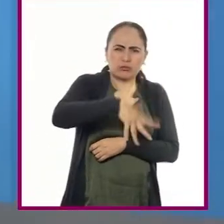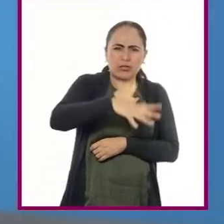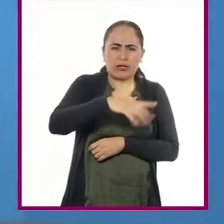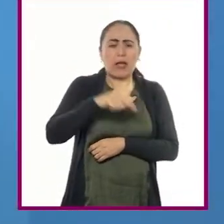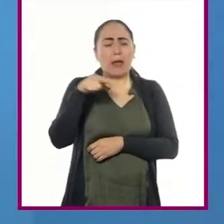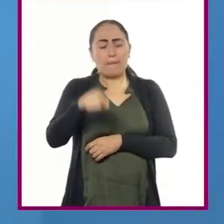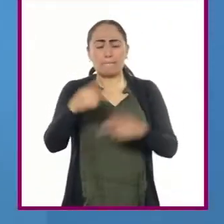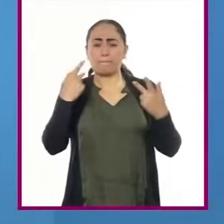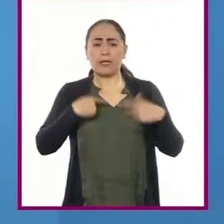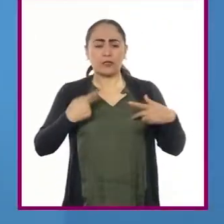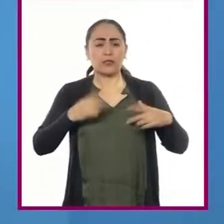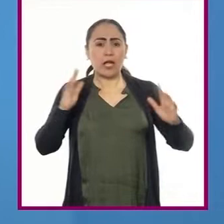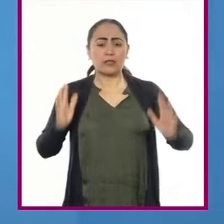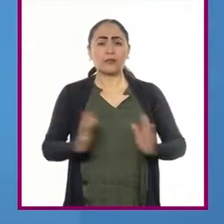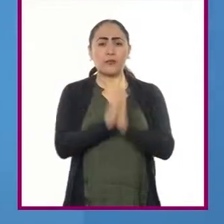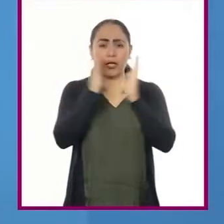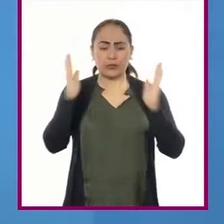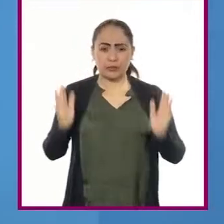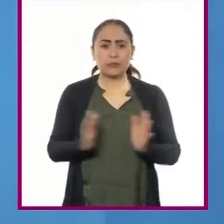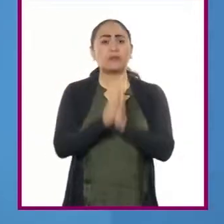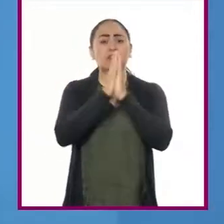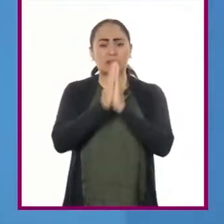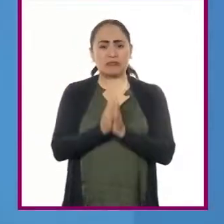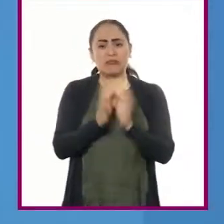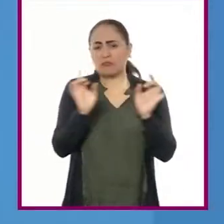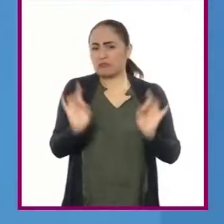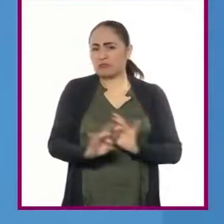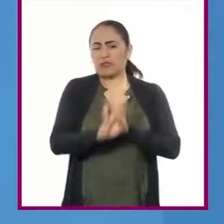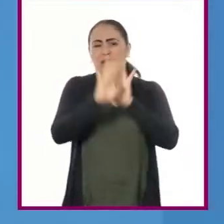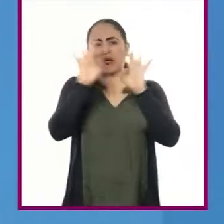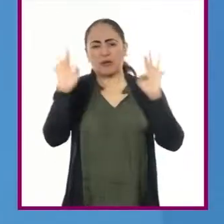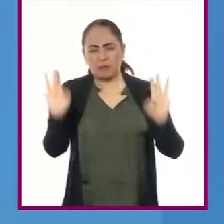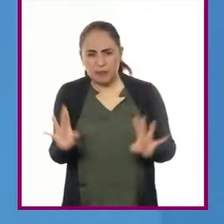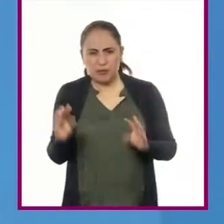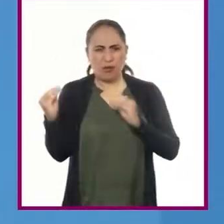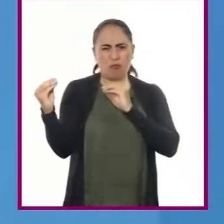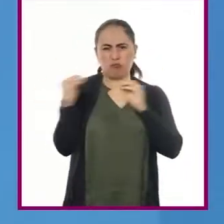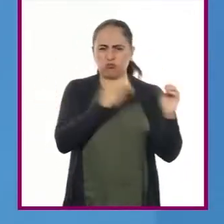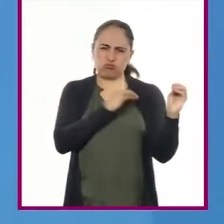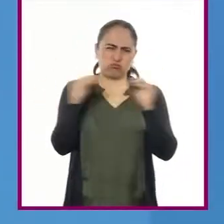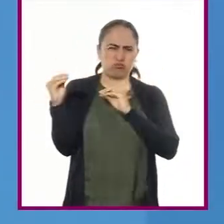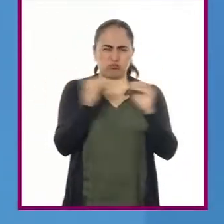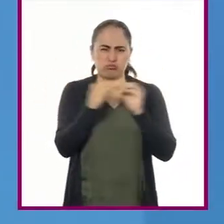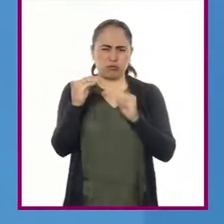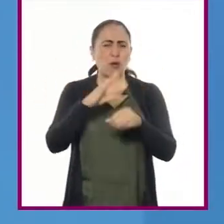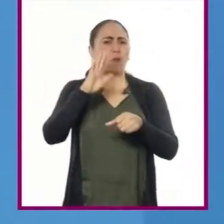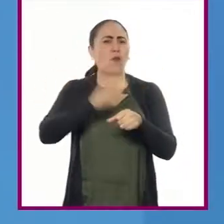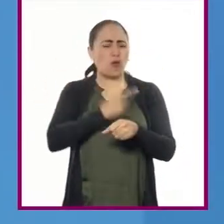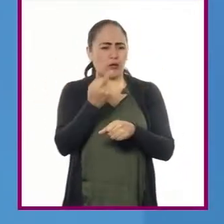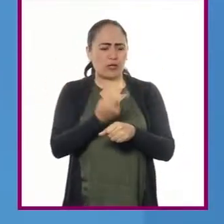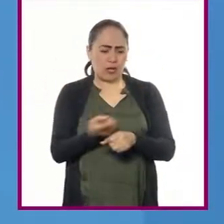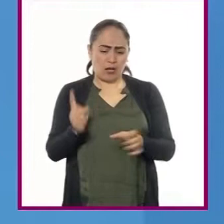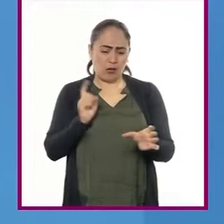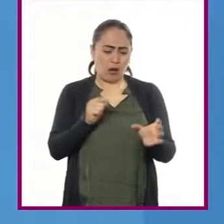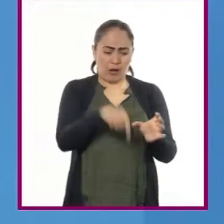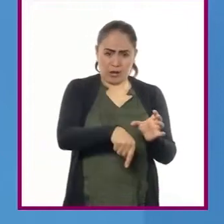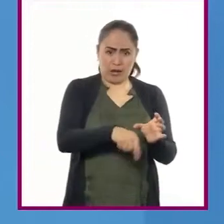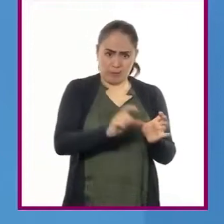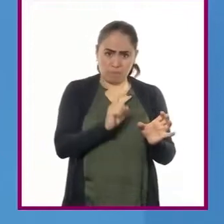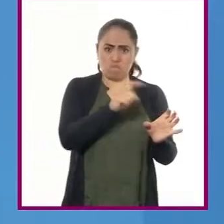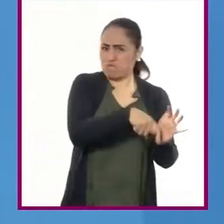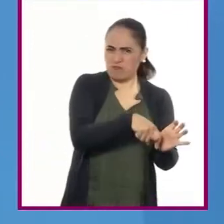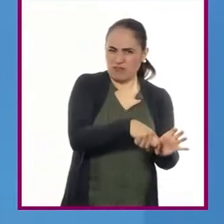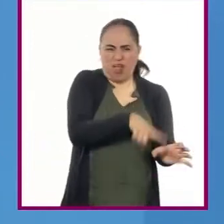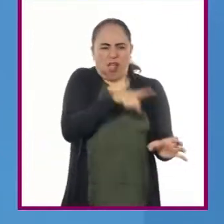los participantes llegaron a haber conflictos debido a que alguien no respetaba el lugar que debía ocupar en